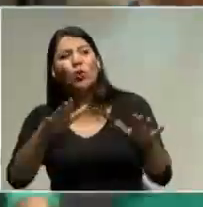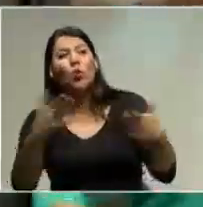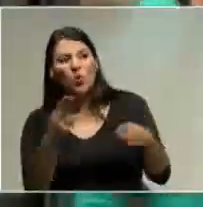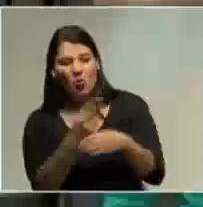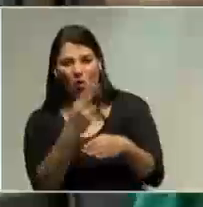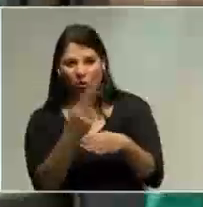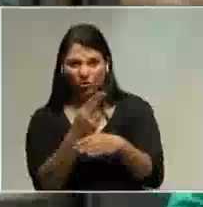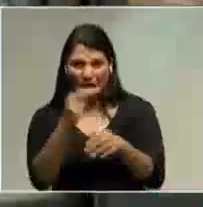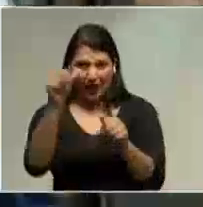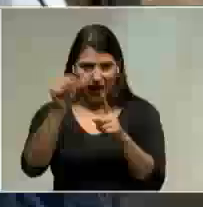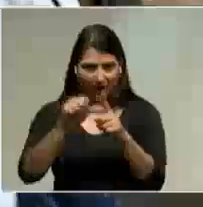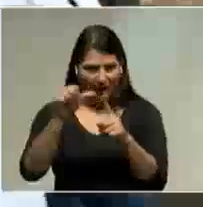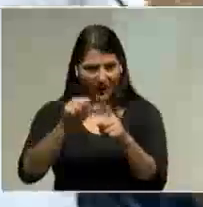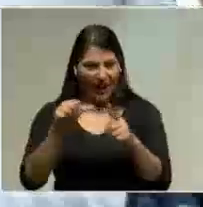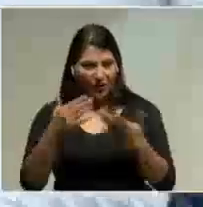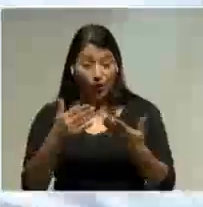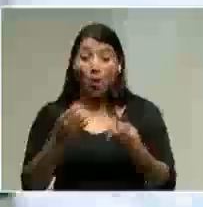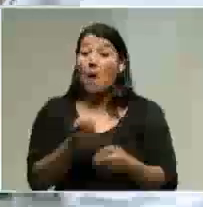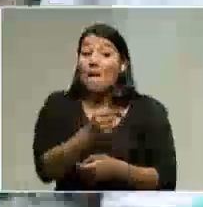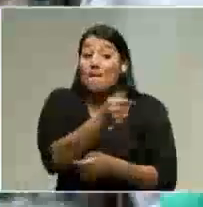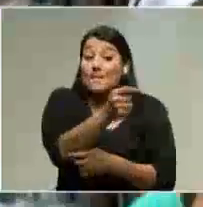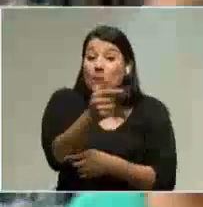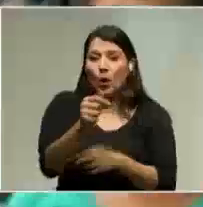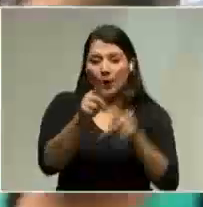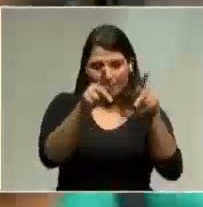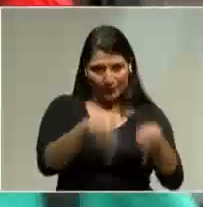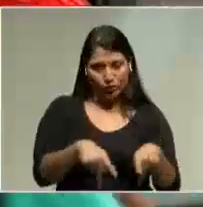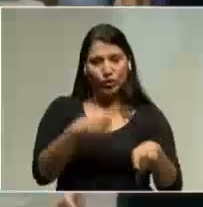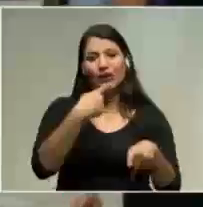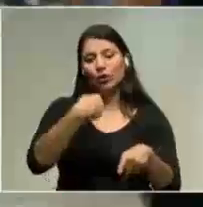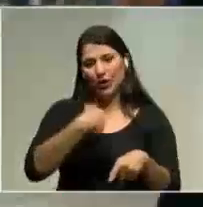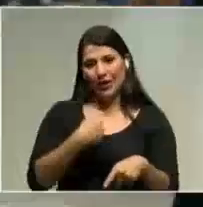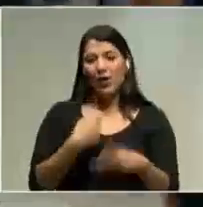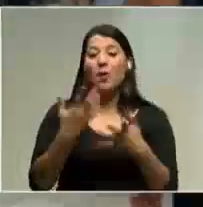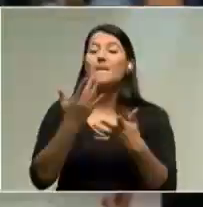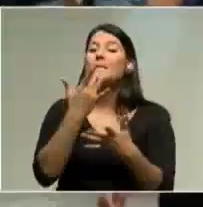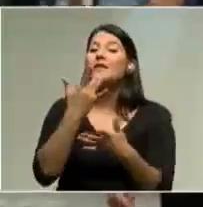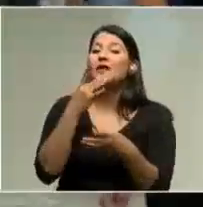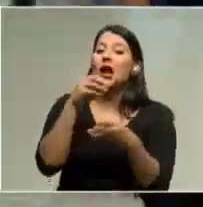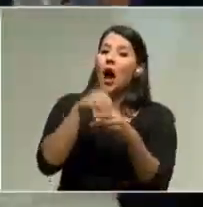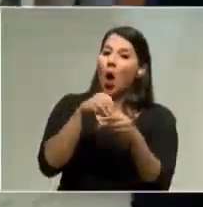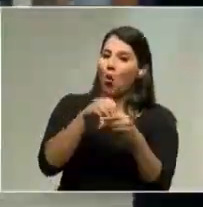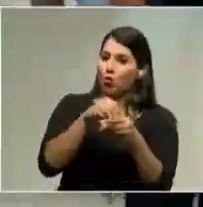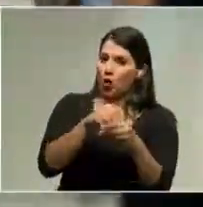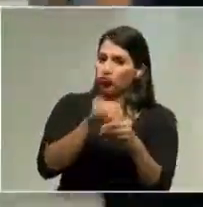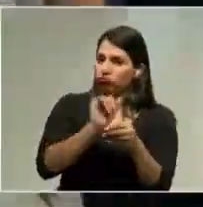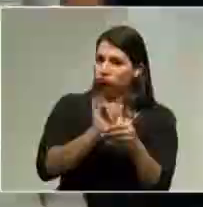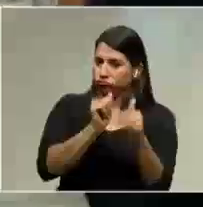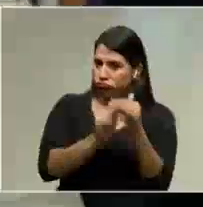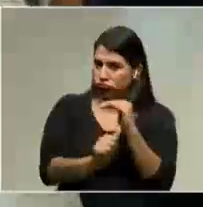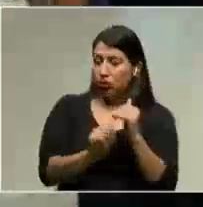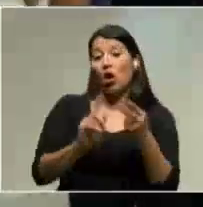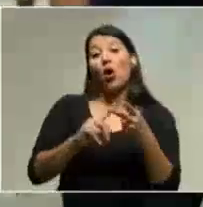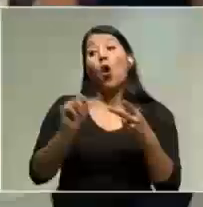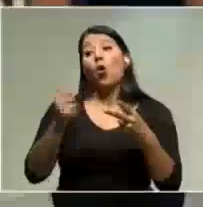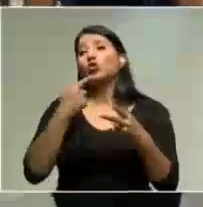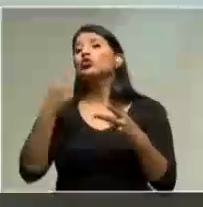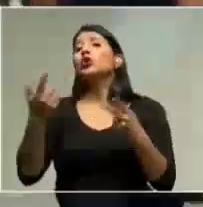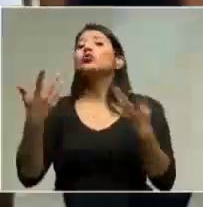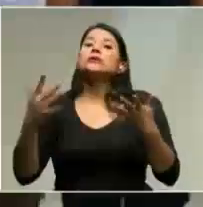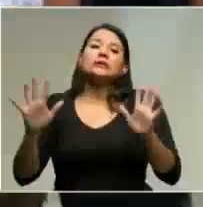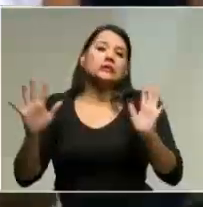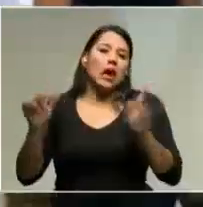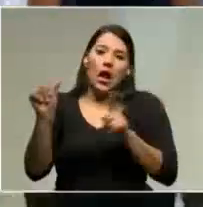el aguinaldo. Algunos, muy pocos, nos comentaron que iban a ahorrar, otros nos indicaron que ya tenían el